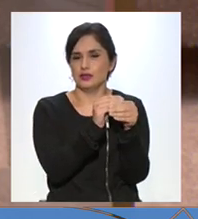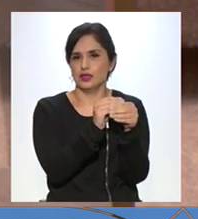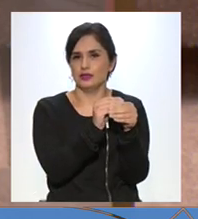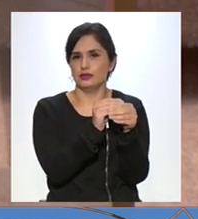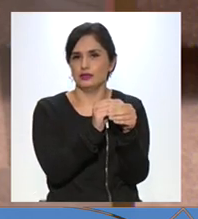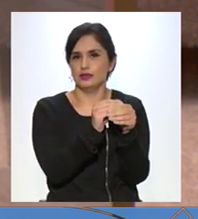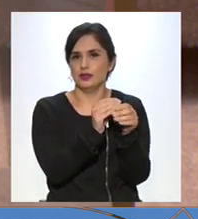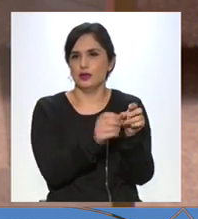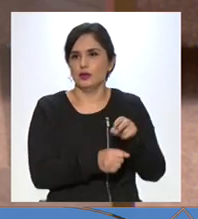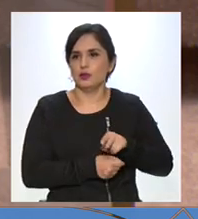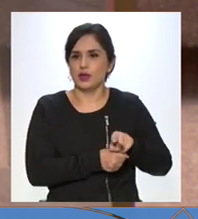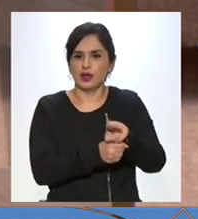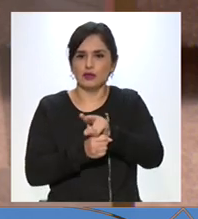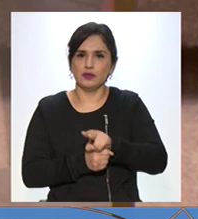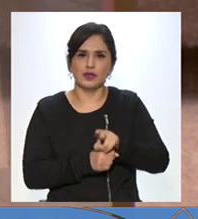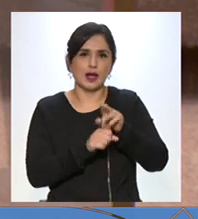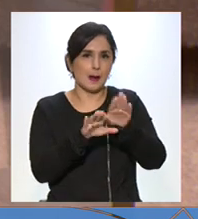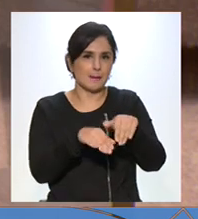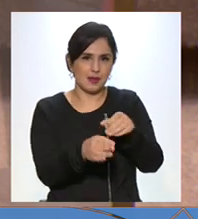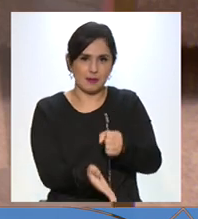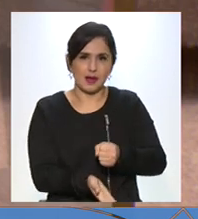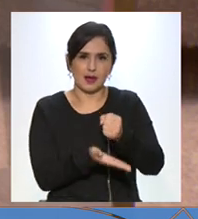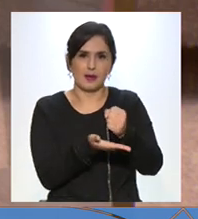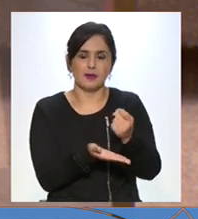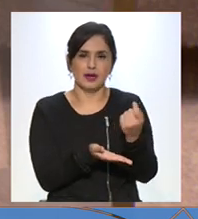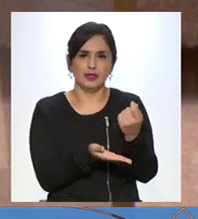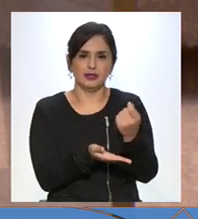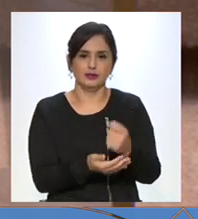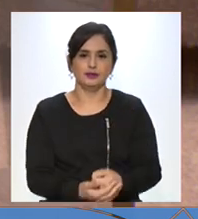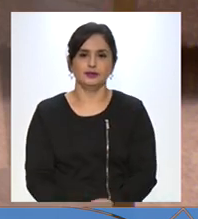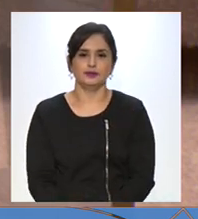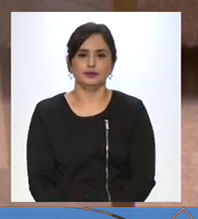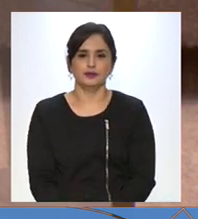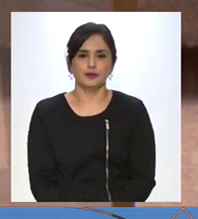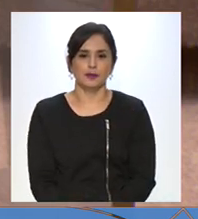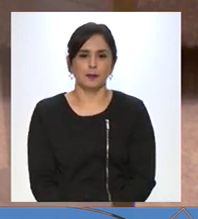para administrar los mismos recursos. Es muy